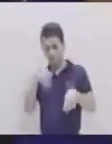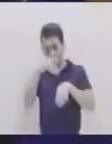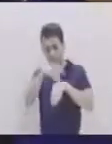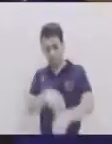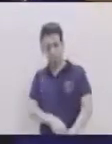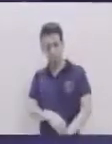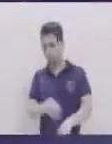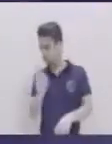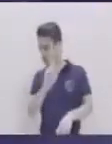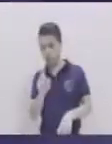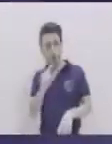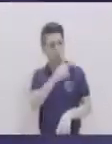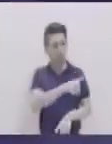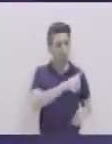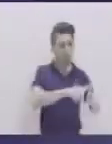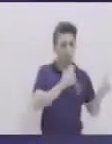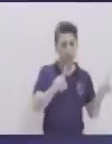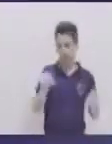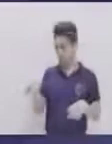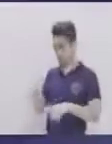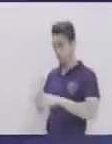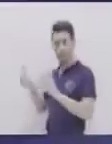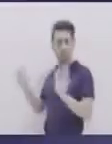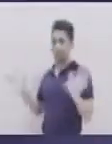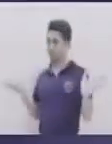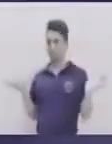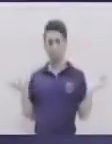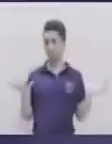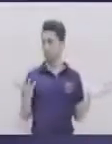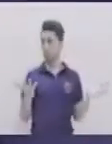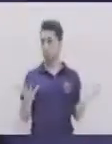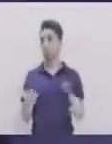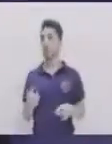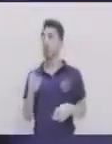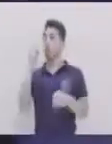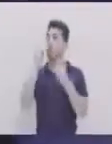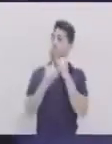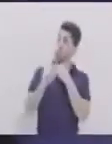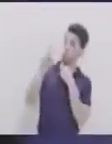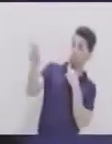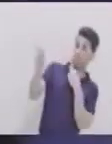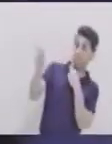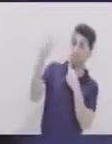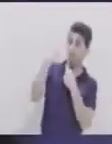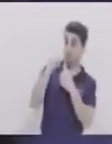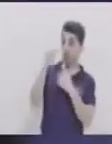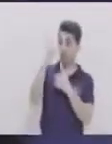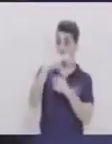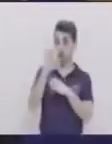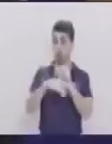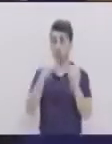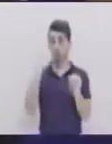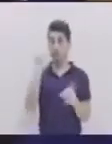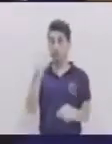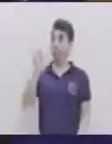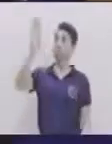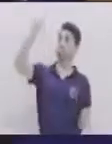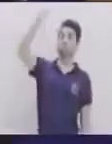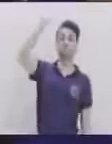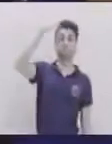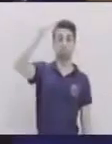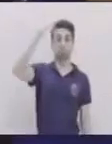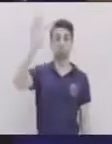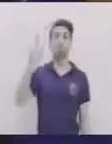nuestras diferencias. Allá al fondo del salón levantó la mano Sofía